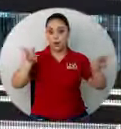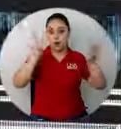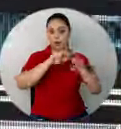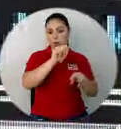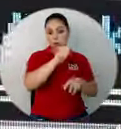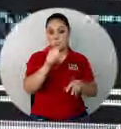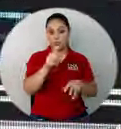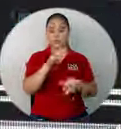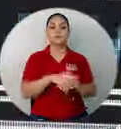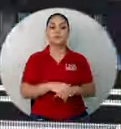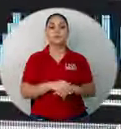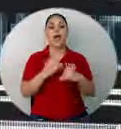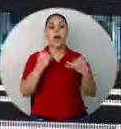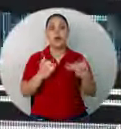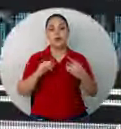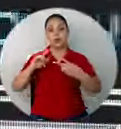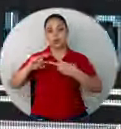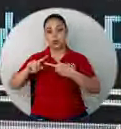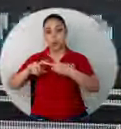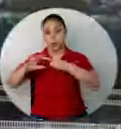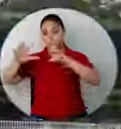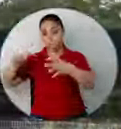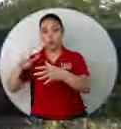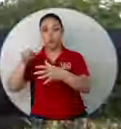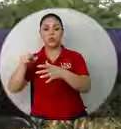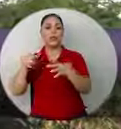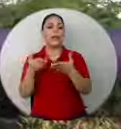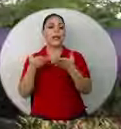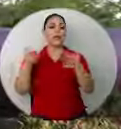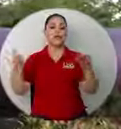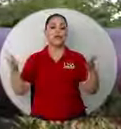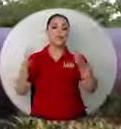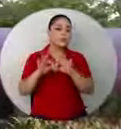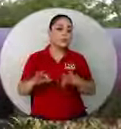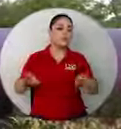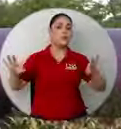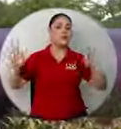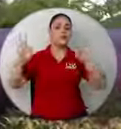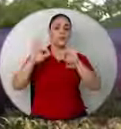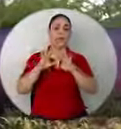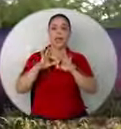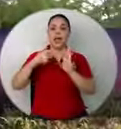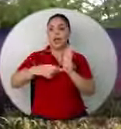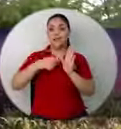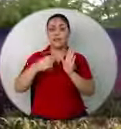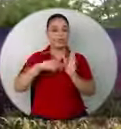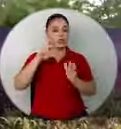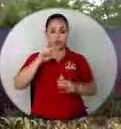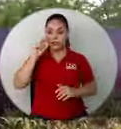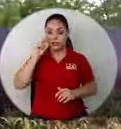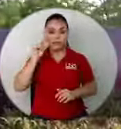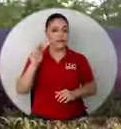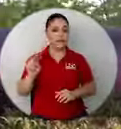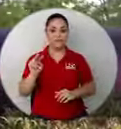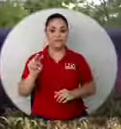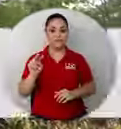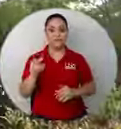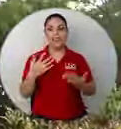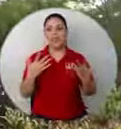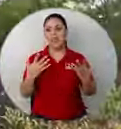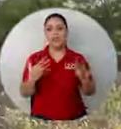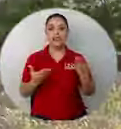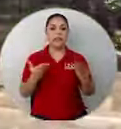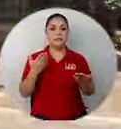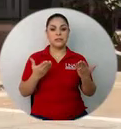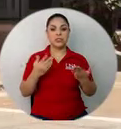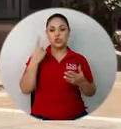otro conjunto de elementos fundamental que muchas veces no son visibles, sino que más